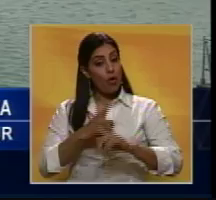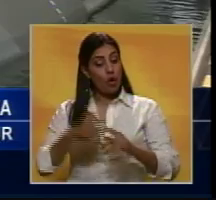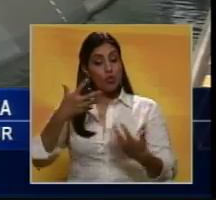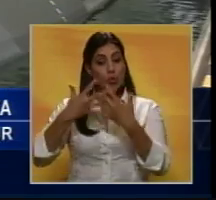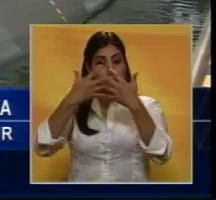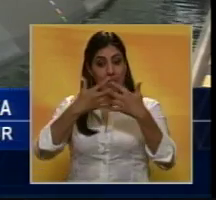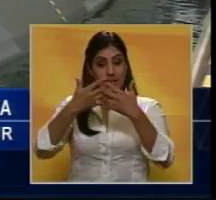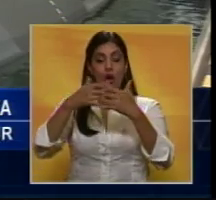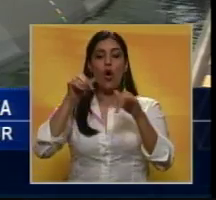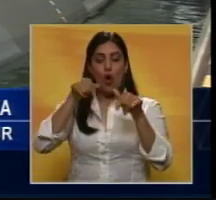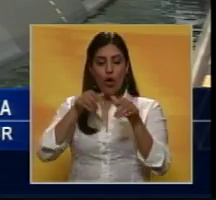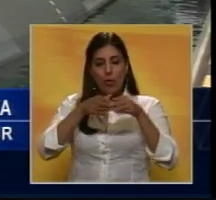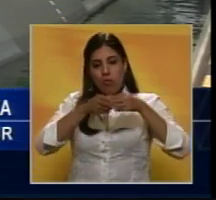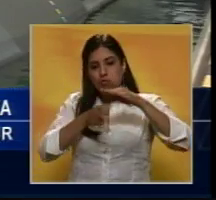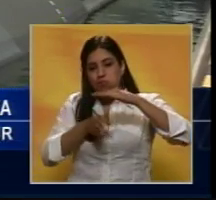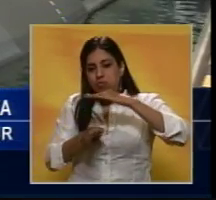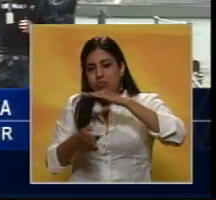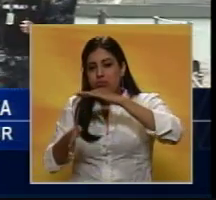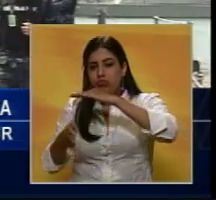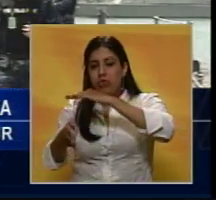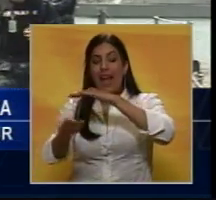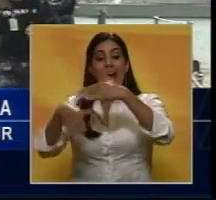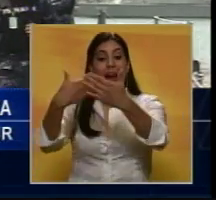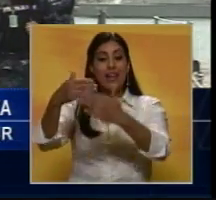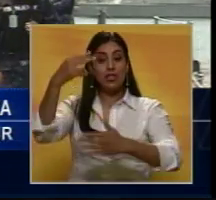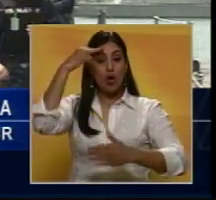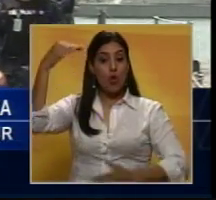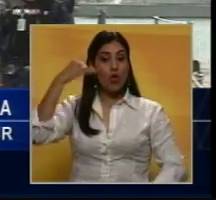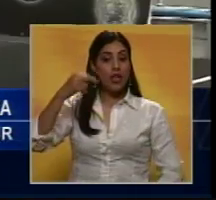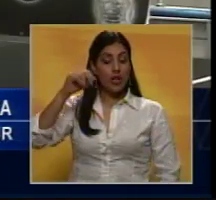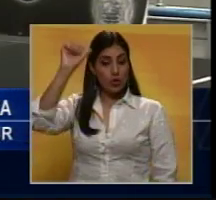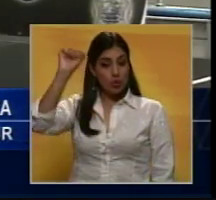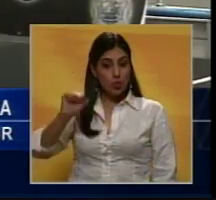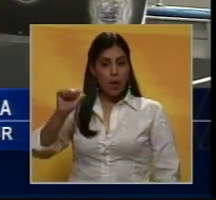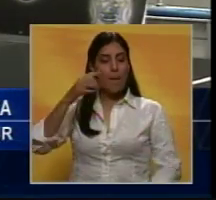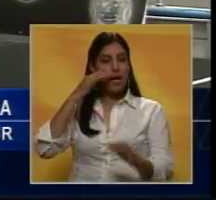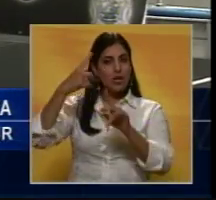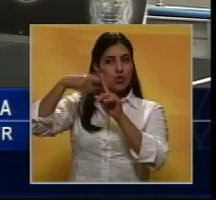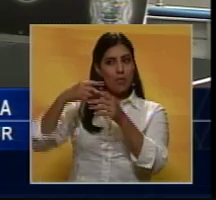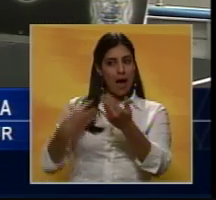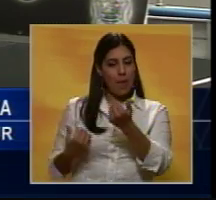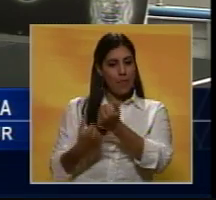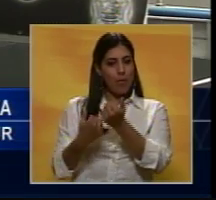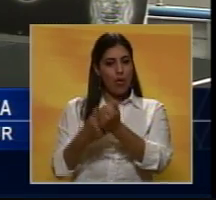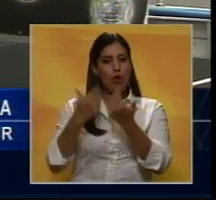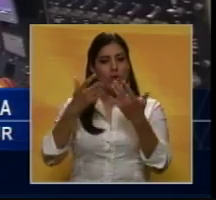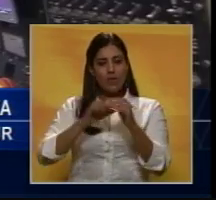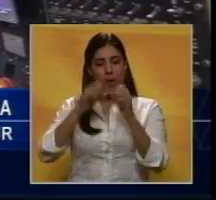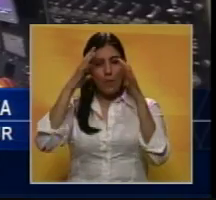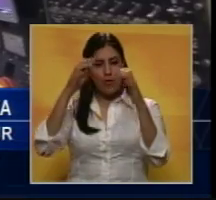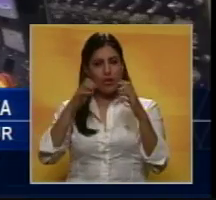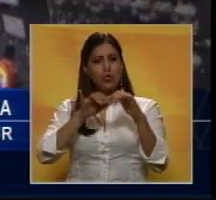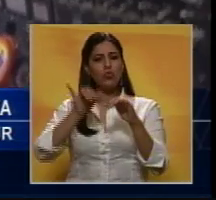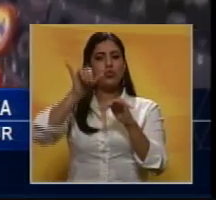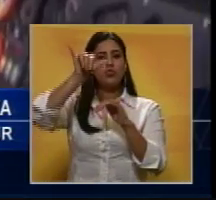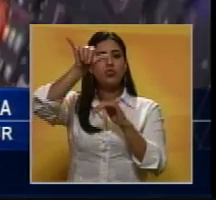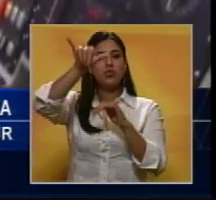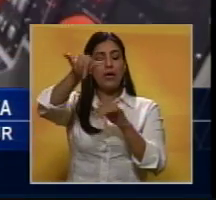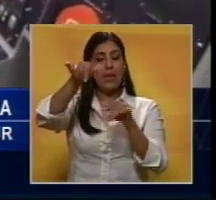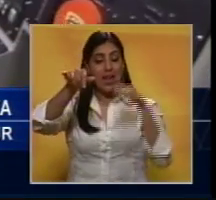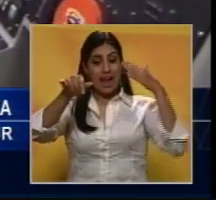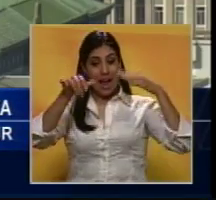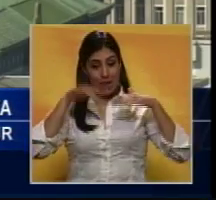Estados Unidos envió hoy un submarino nuclear a Corea del Sur para sumarse a las próximas maniobras con su portaaviones Carl Vinson. La llegada